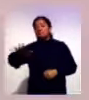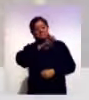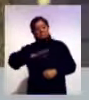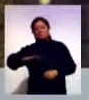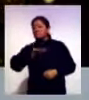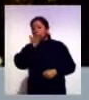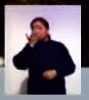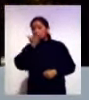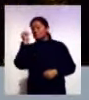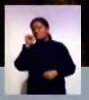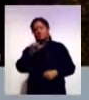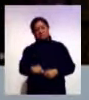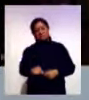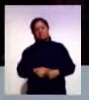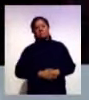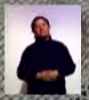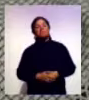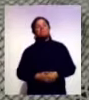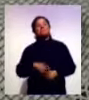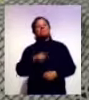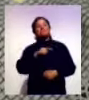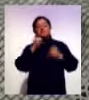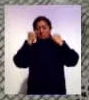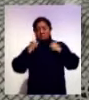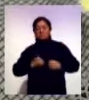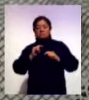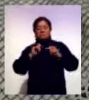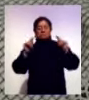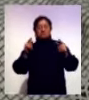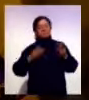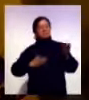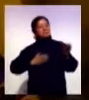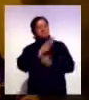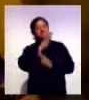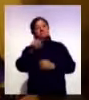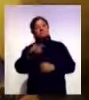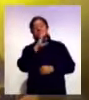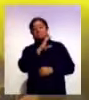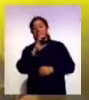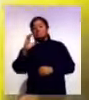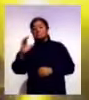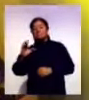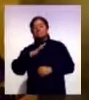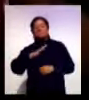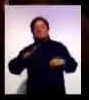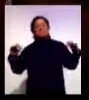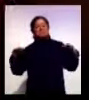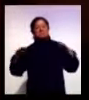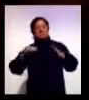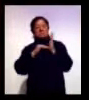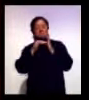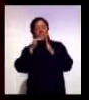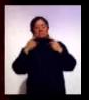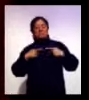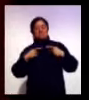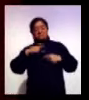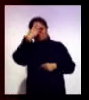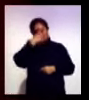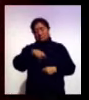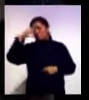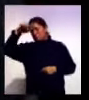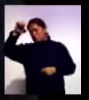costumbre. Los ponchos tlaxcaltecas volvieron a trascender fronteras, pues el Corona Capital reunió a miles de personas de México y del extranjero, quienes